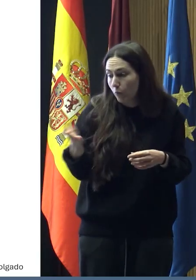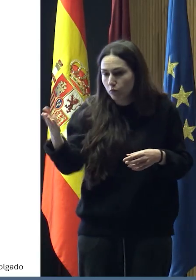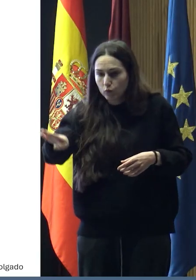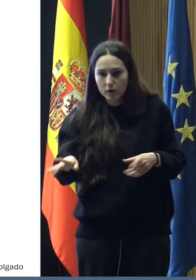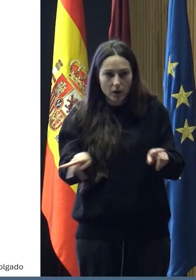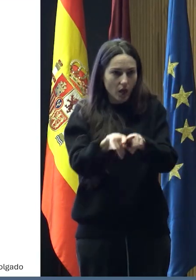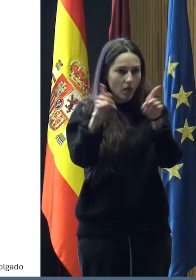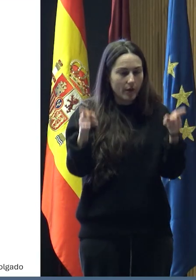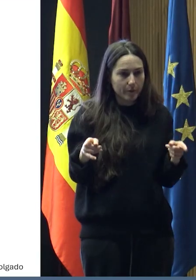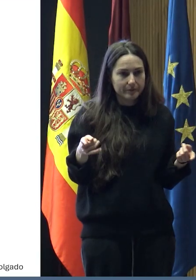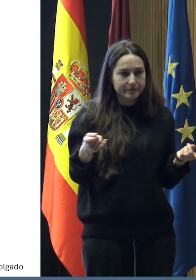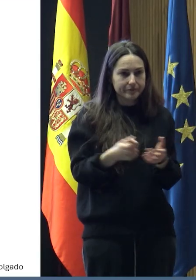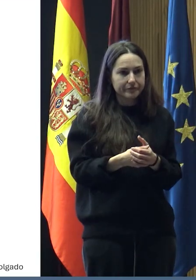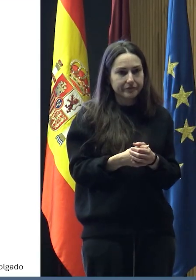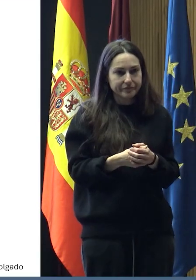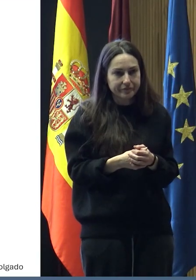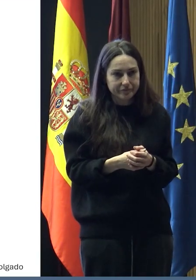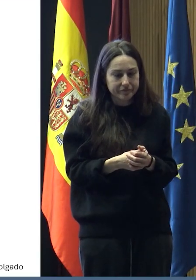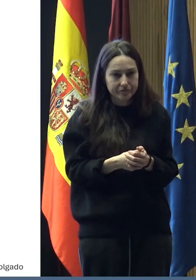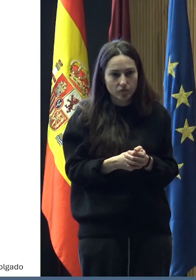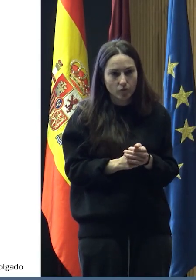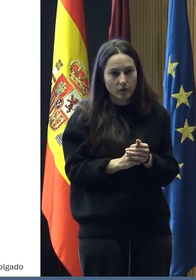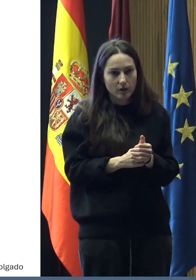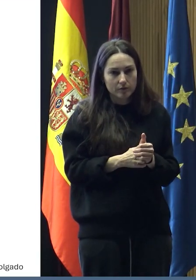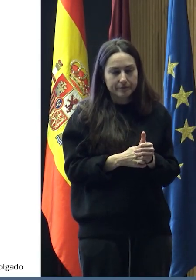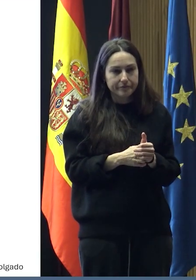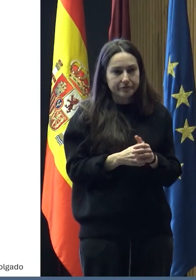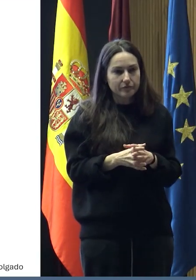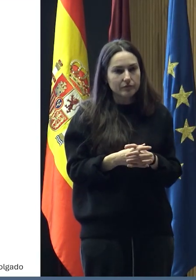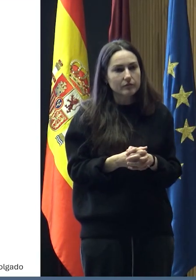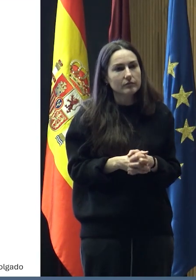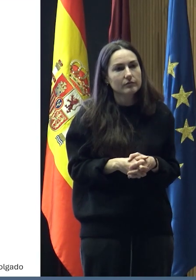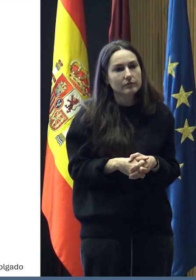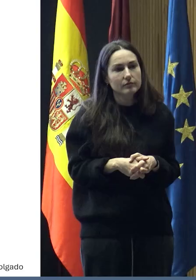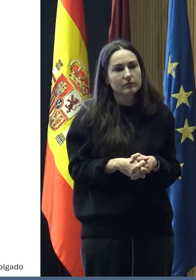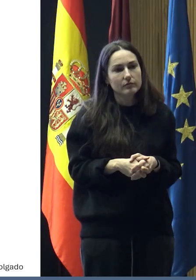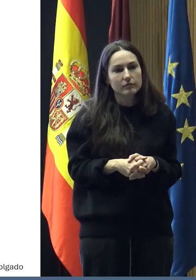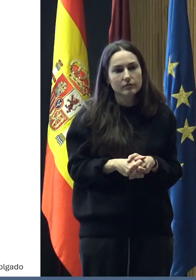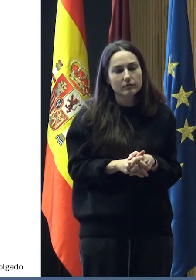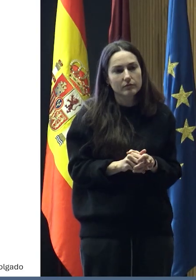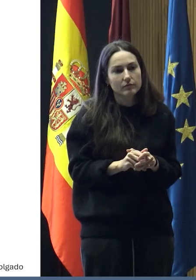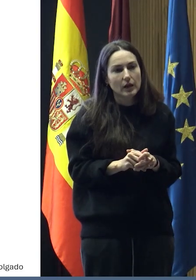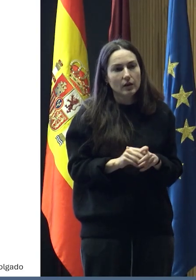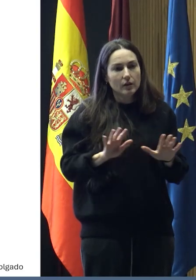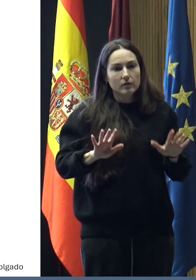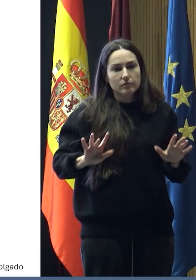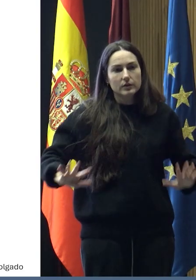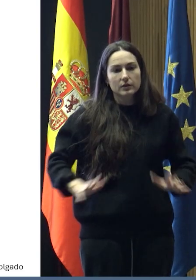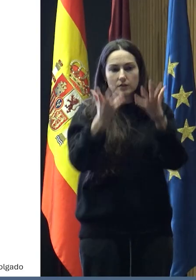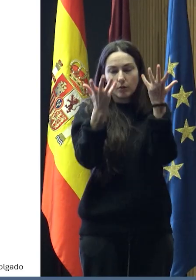rompe una costilla, pues oye, ya la hemos roto, pero si hemos salvado,